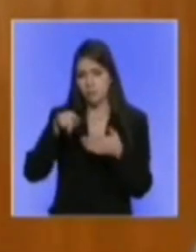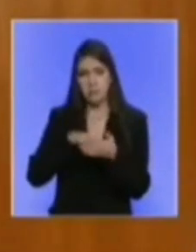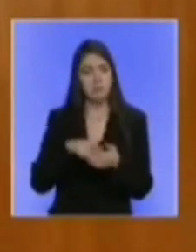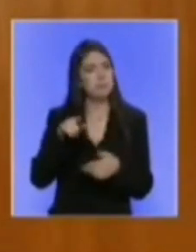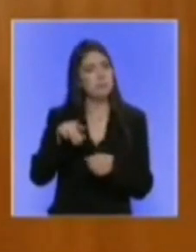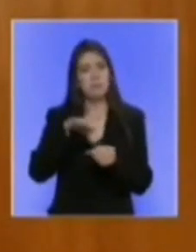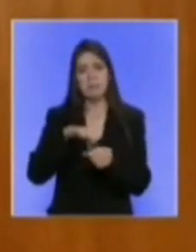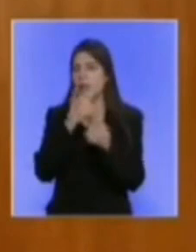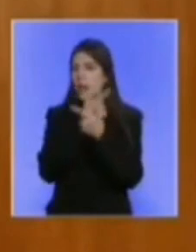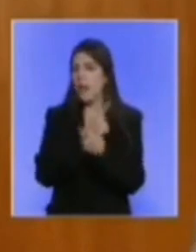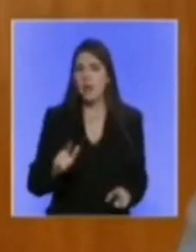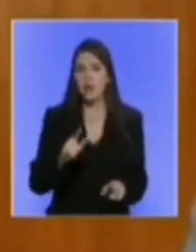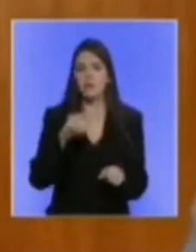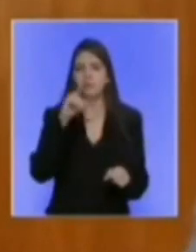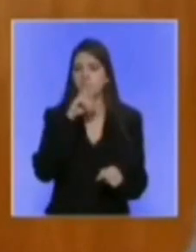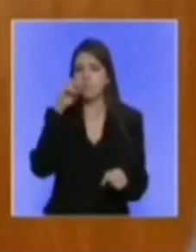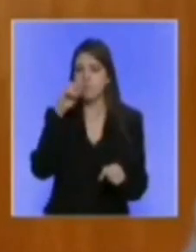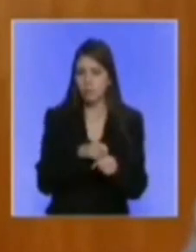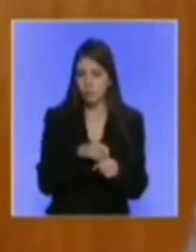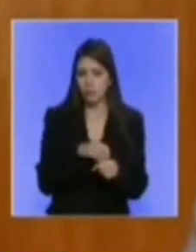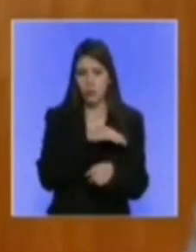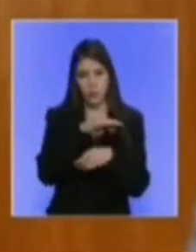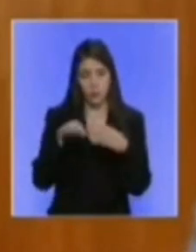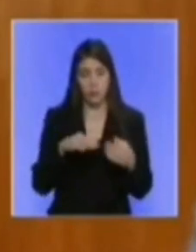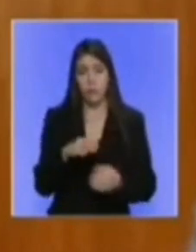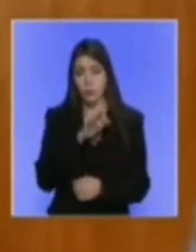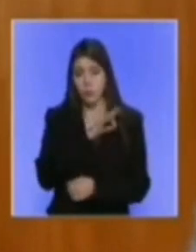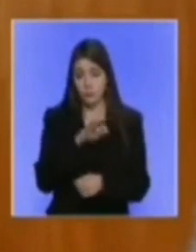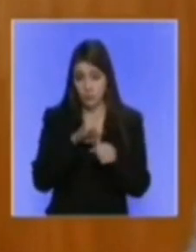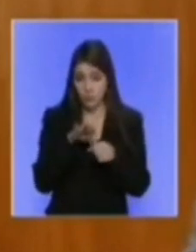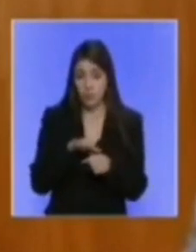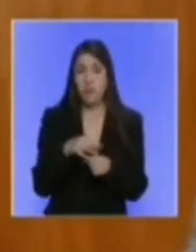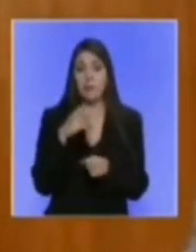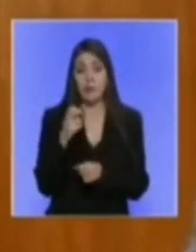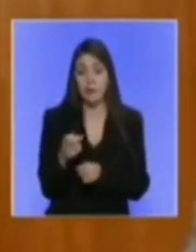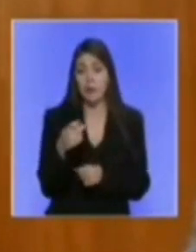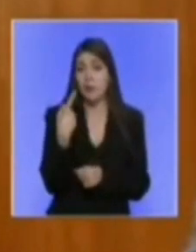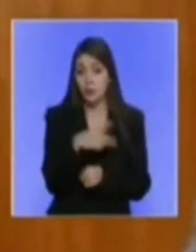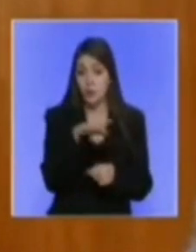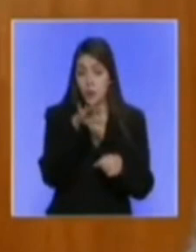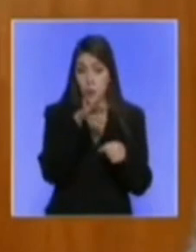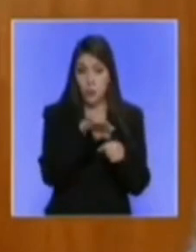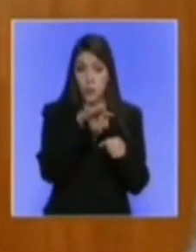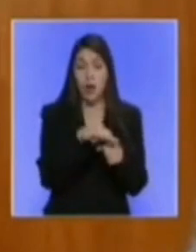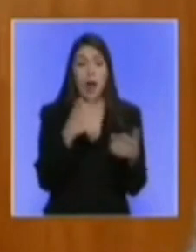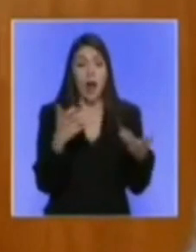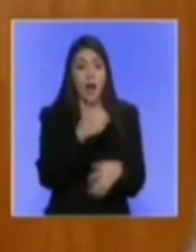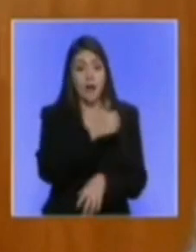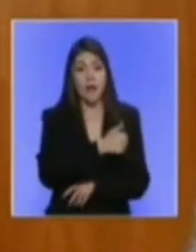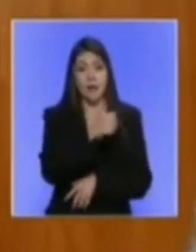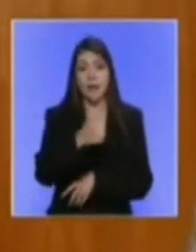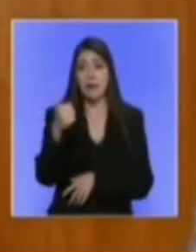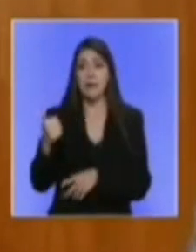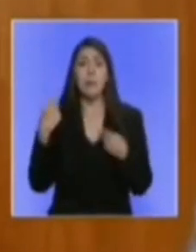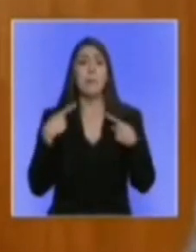y universal desde la perspectiva de la calidad de la democracia el voto que emite cada persona cumple